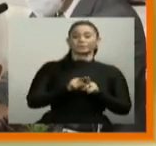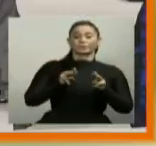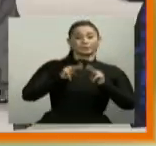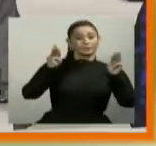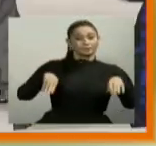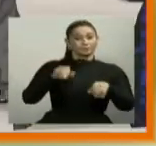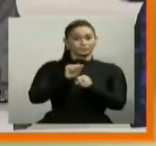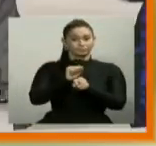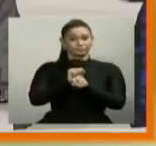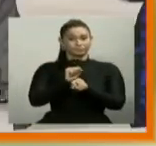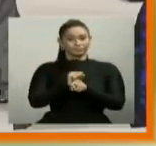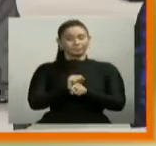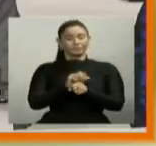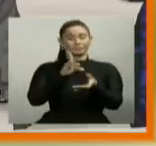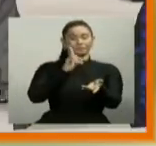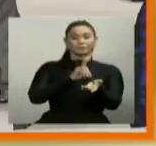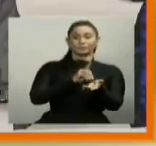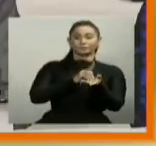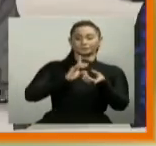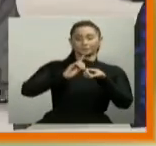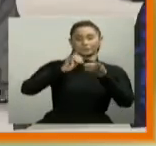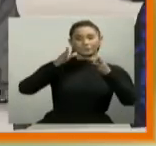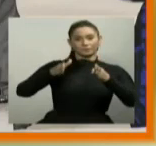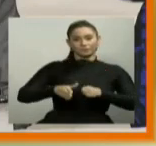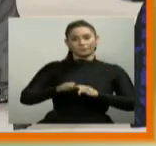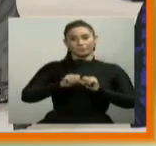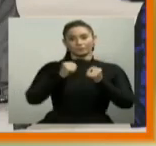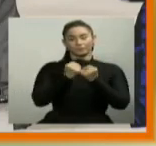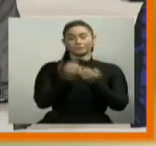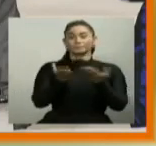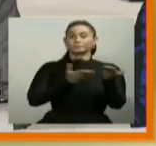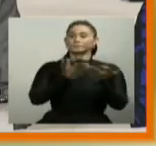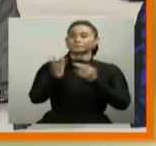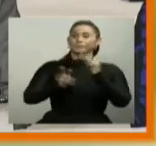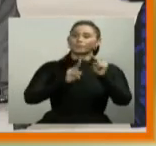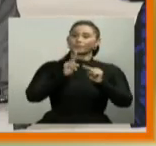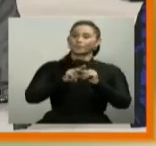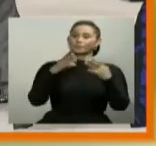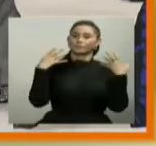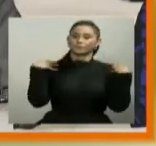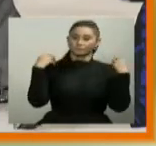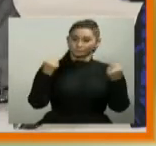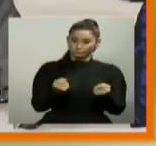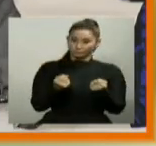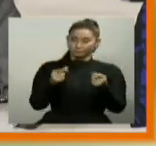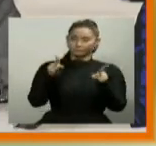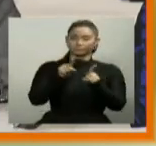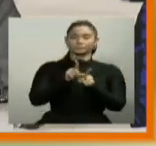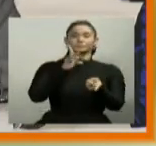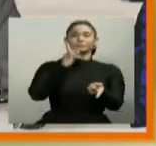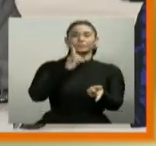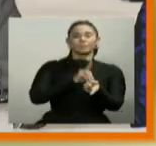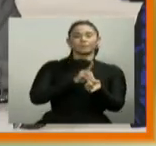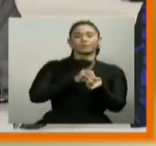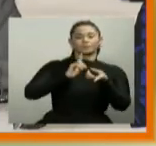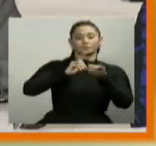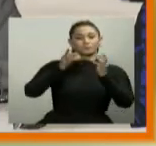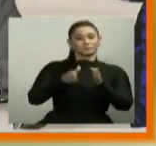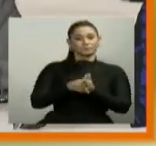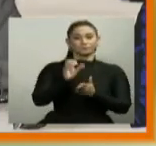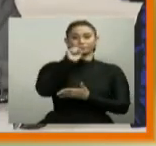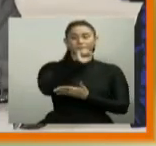aplicación de una vacuna hecha a vapor por la necesidad del momento? El gobierno está dejando de lado